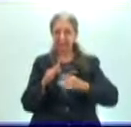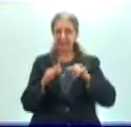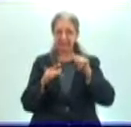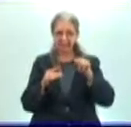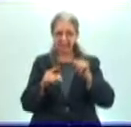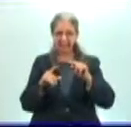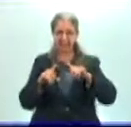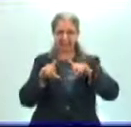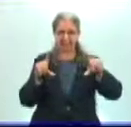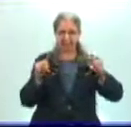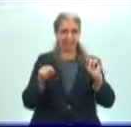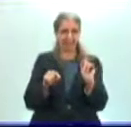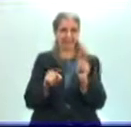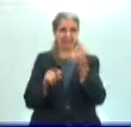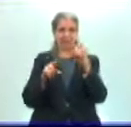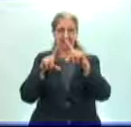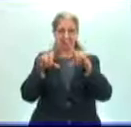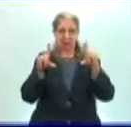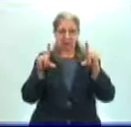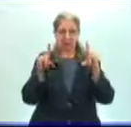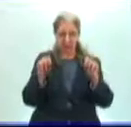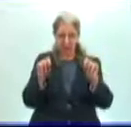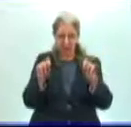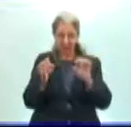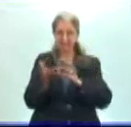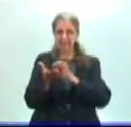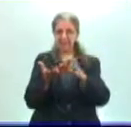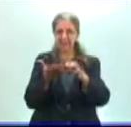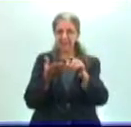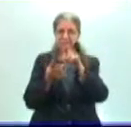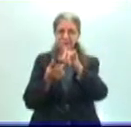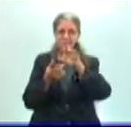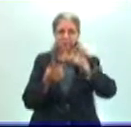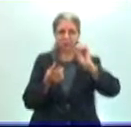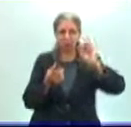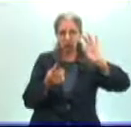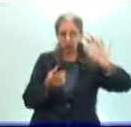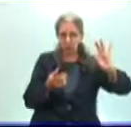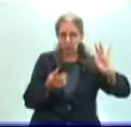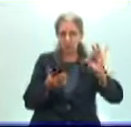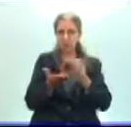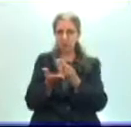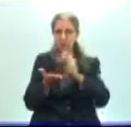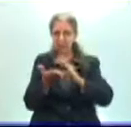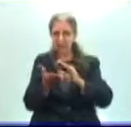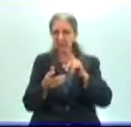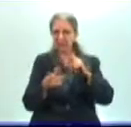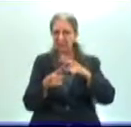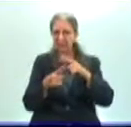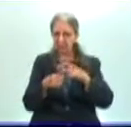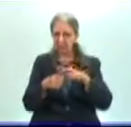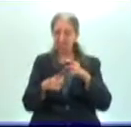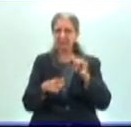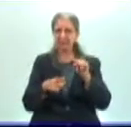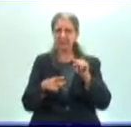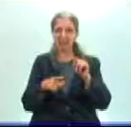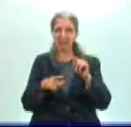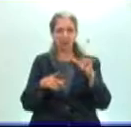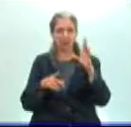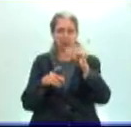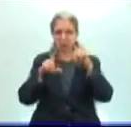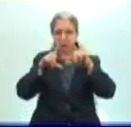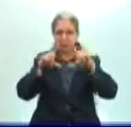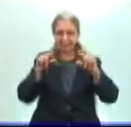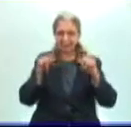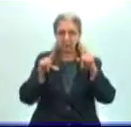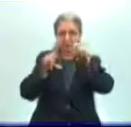primer recuadro de la página 108 de tu libro de texto. En todo triángulo rectángulo, el cuadrado de la longitud